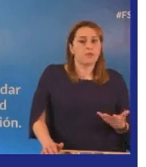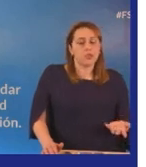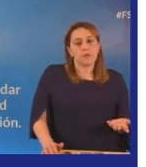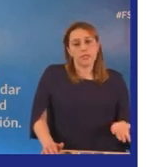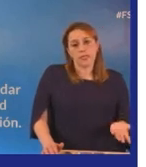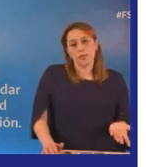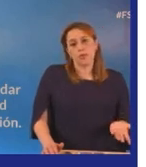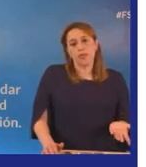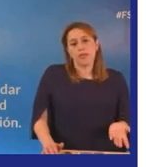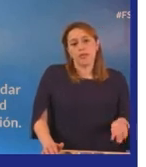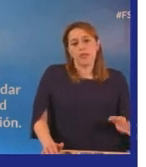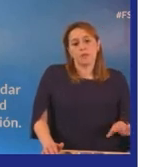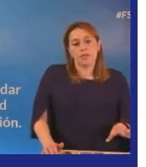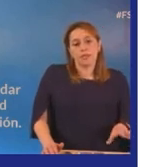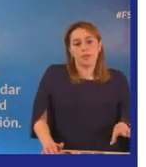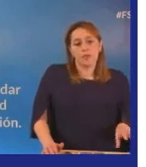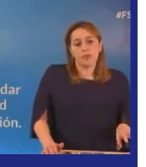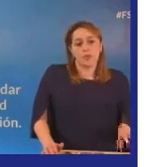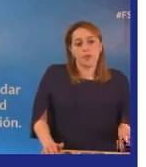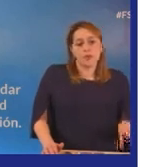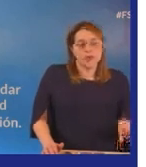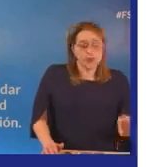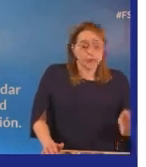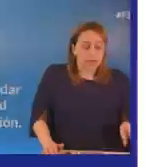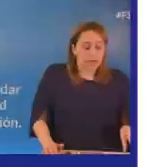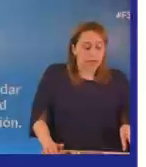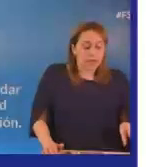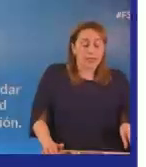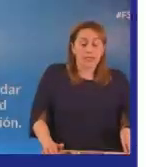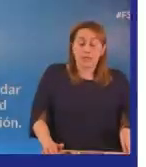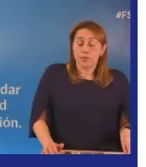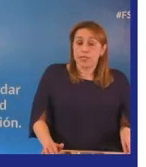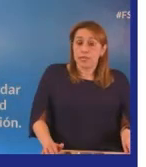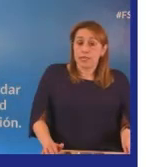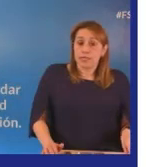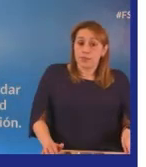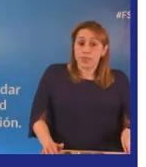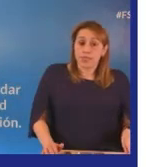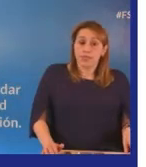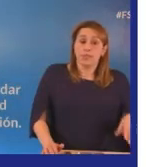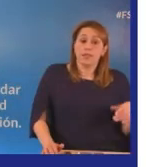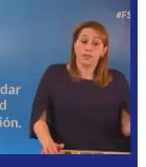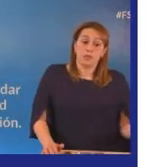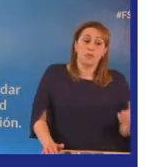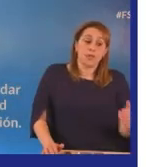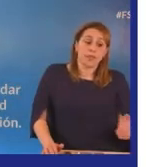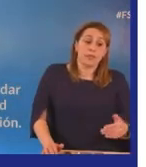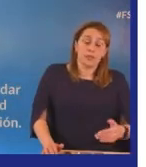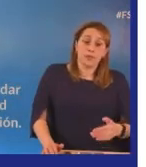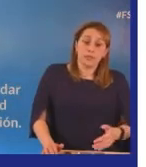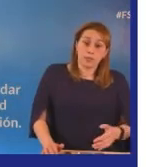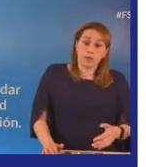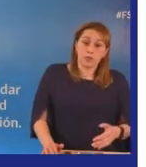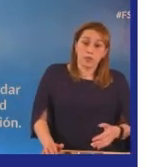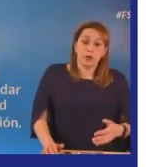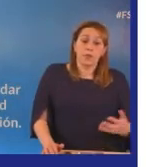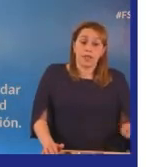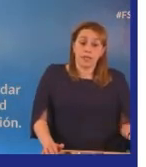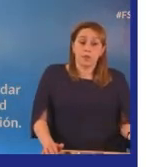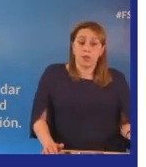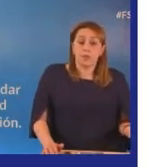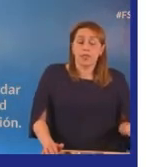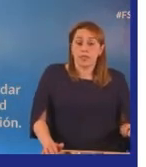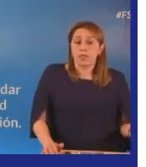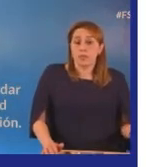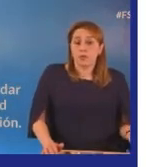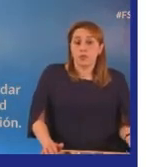necesita mucha más ayuda y dependiendo de la discapacidad que esté presente, hacer un plan de intervención para